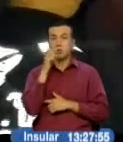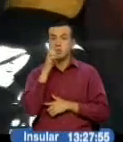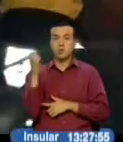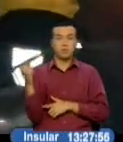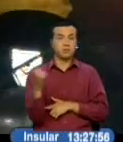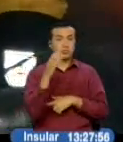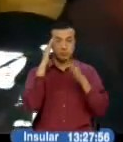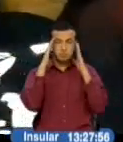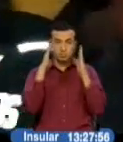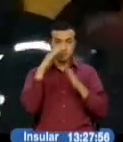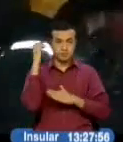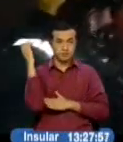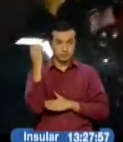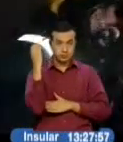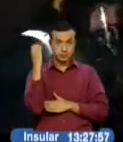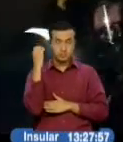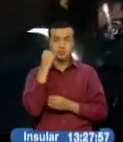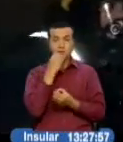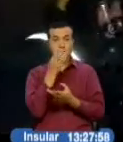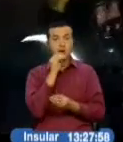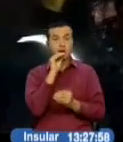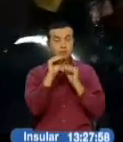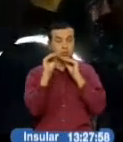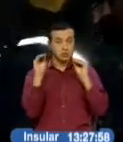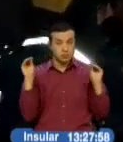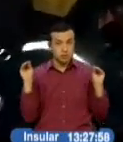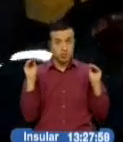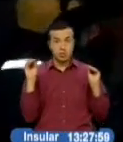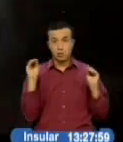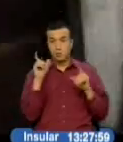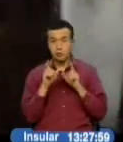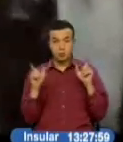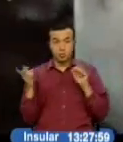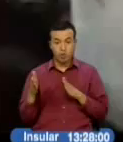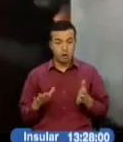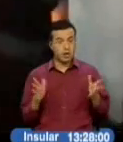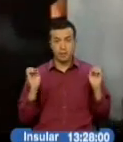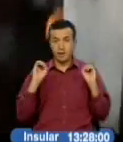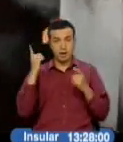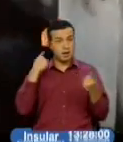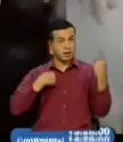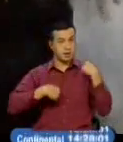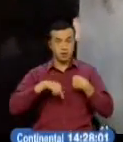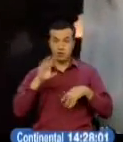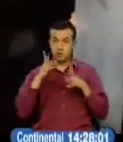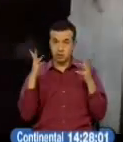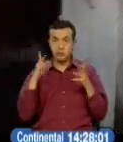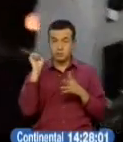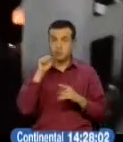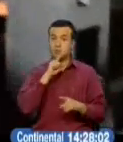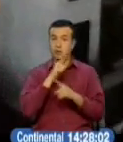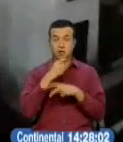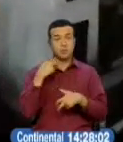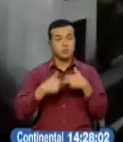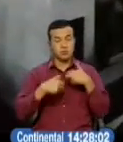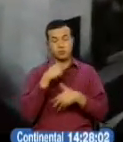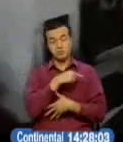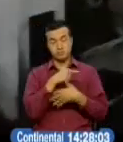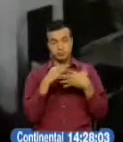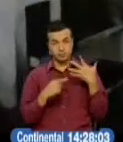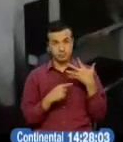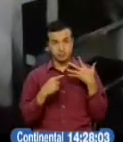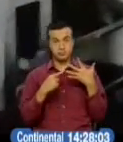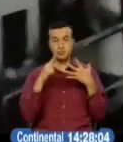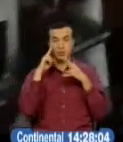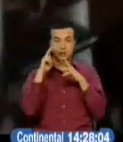Bomberos atendió la emergencia e informó que no se registraron pérdidas humanas ni heridos, pero sí afectaciones materiales. La